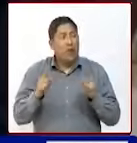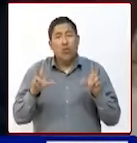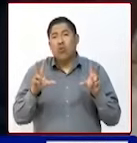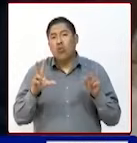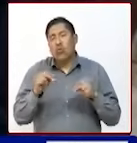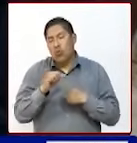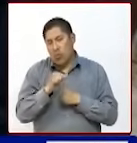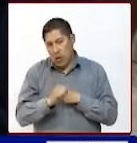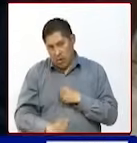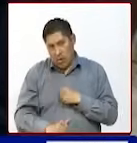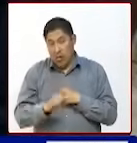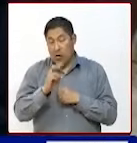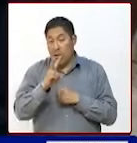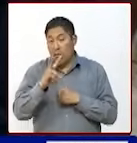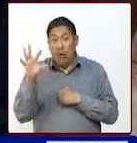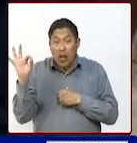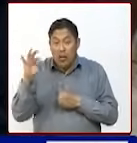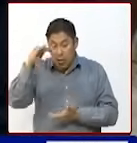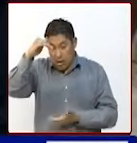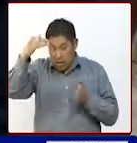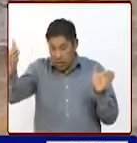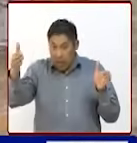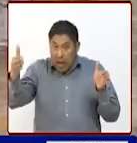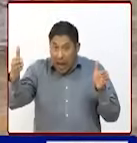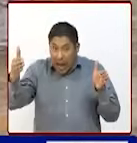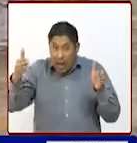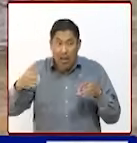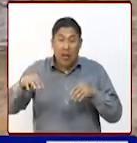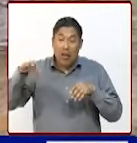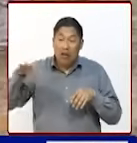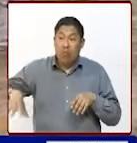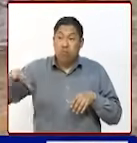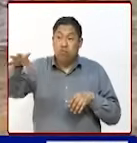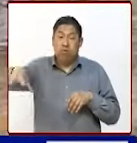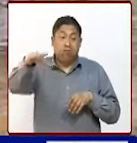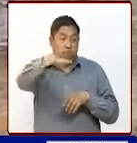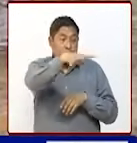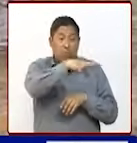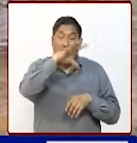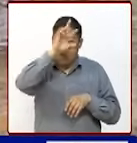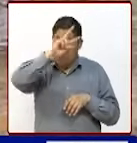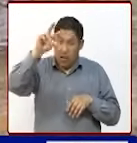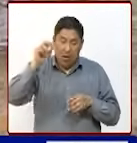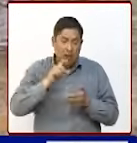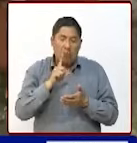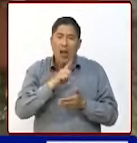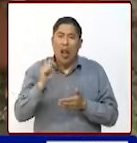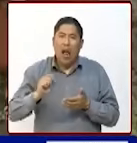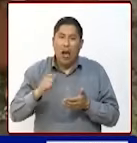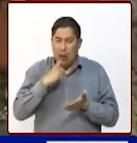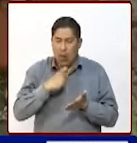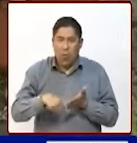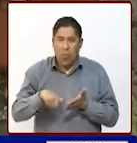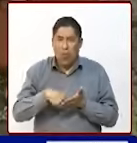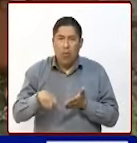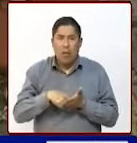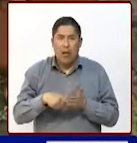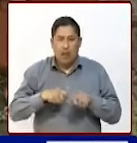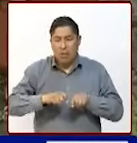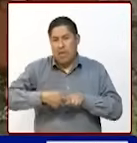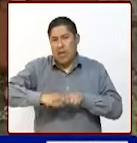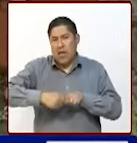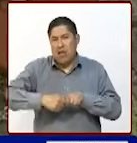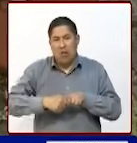personales. 29 cajas censales para 29 sectores que contenían lápices, gomas, tajadores,